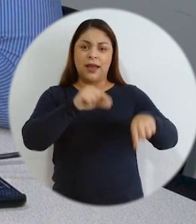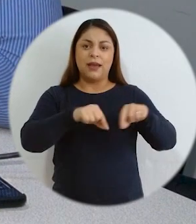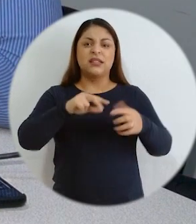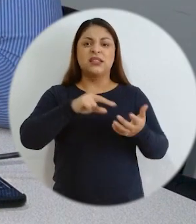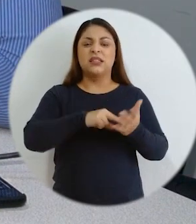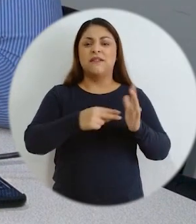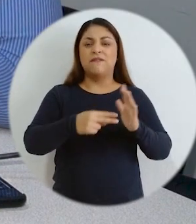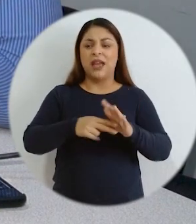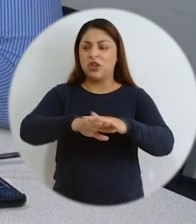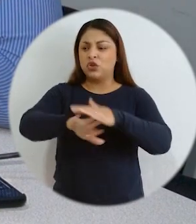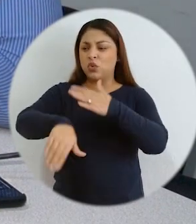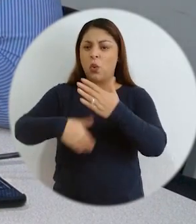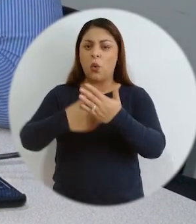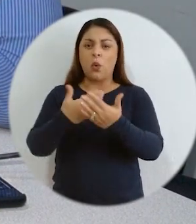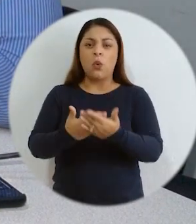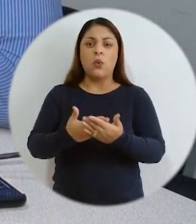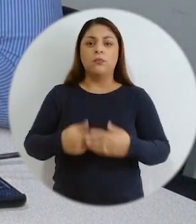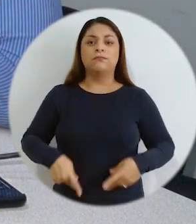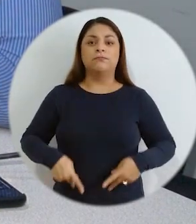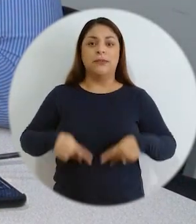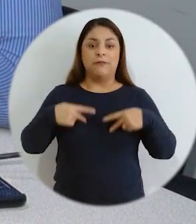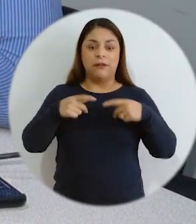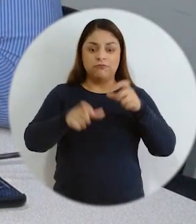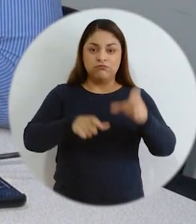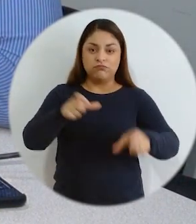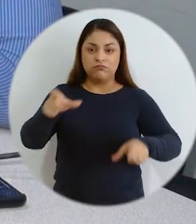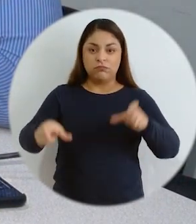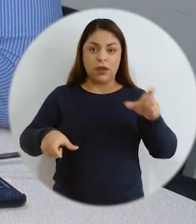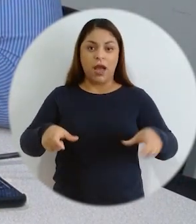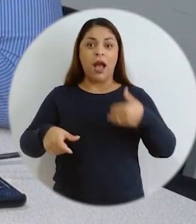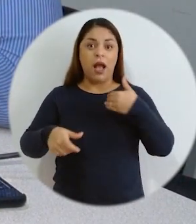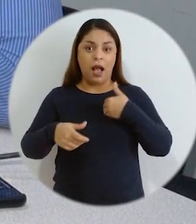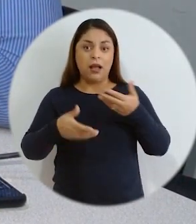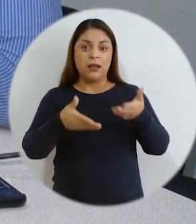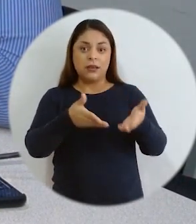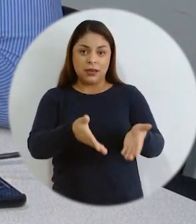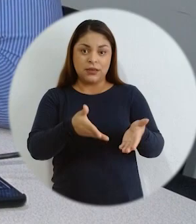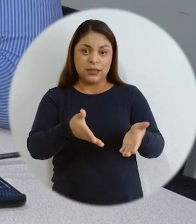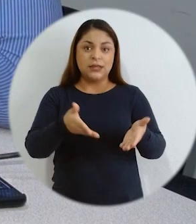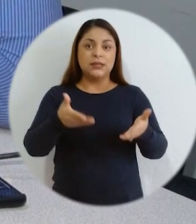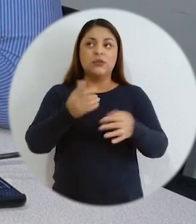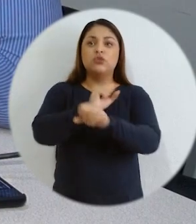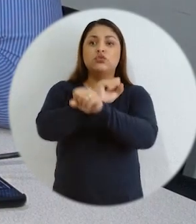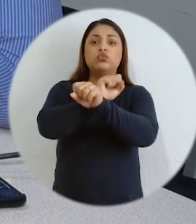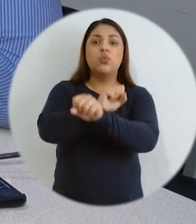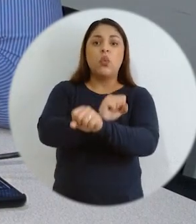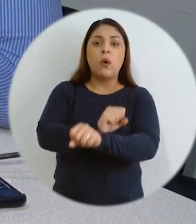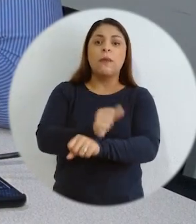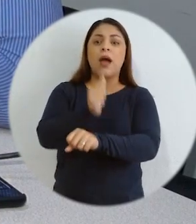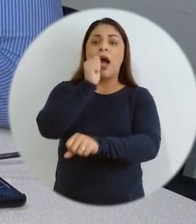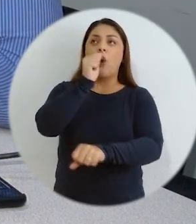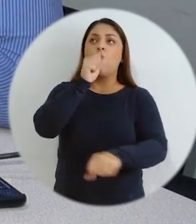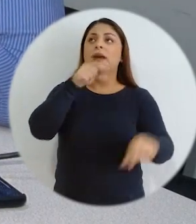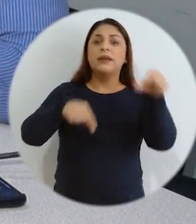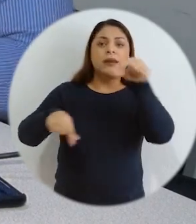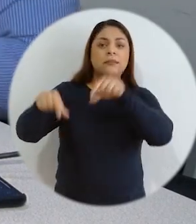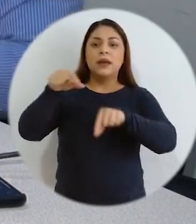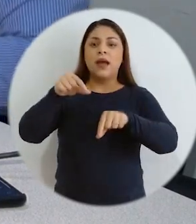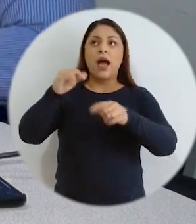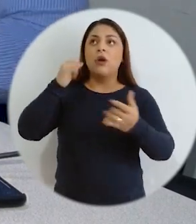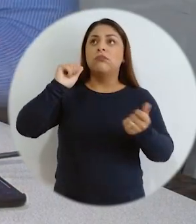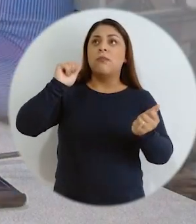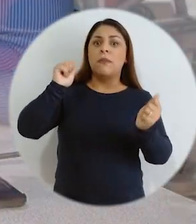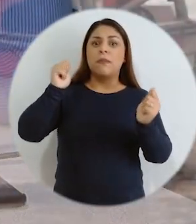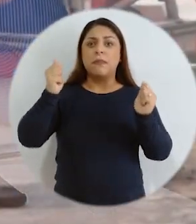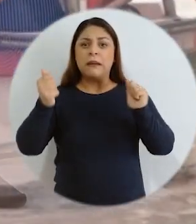océano, del agua, y eso hace que todos los organismos que estén allí acostumbrados a determinadas condiciones químicas del